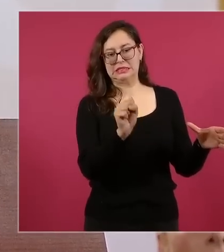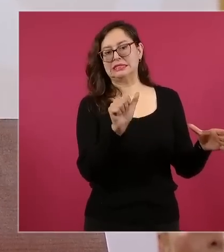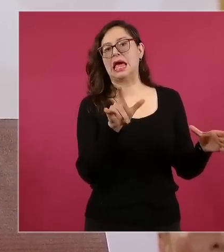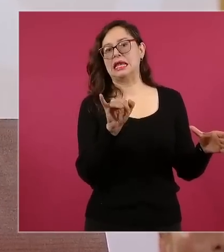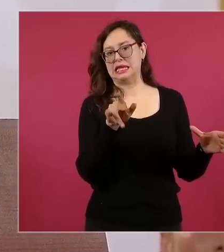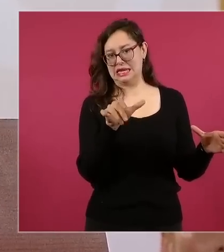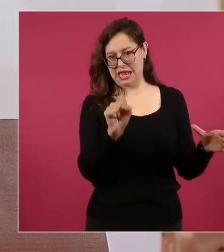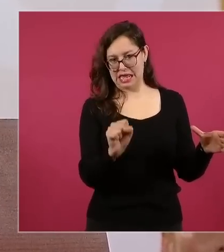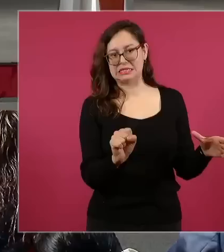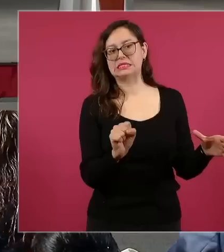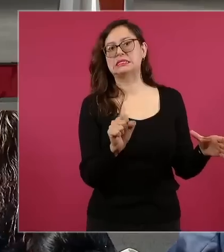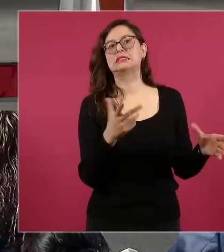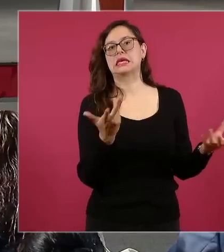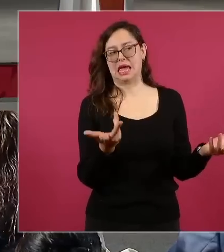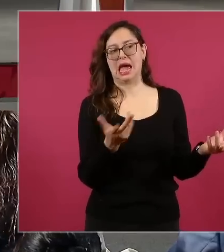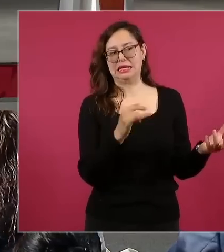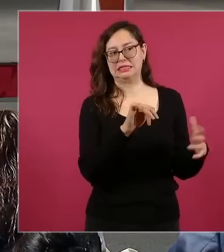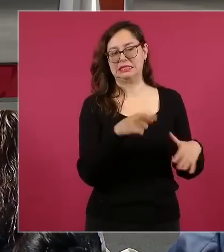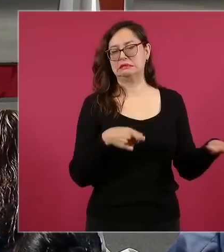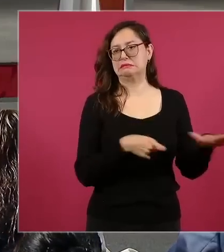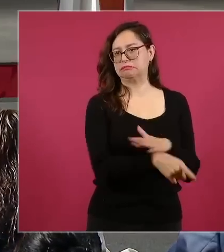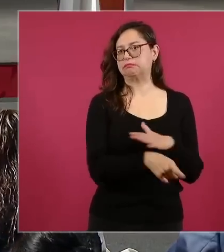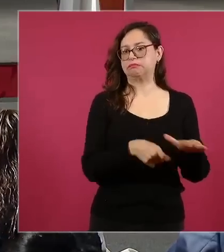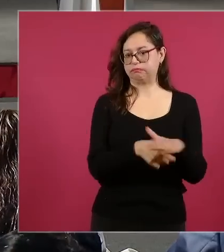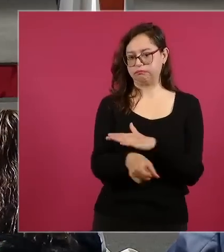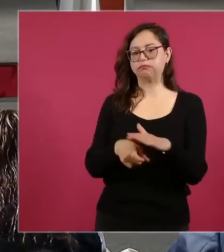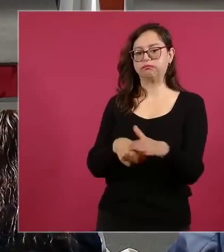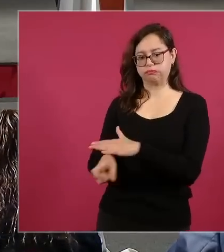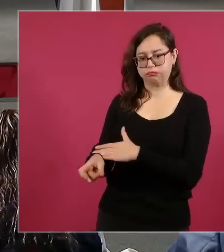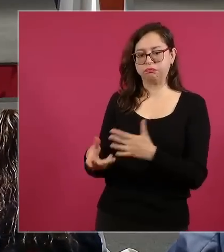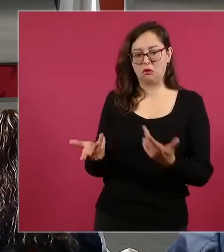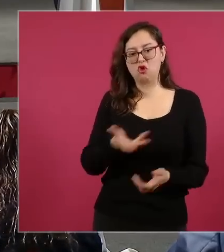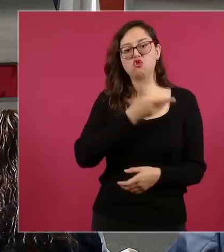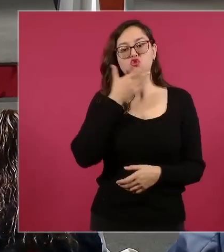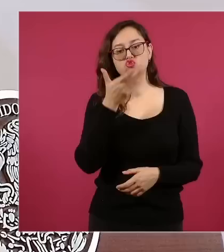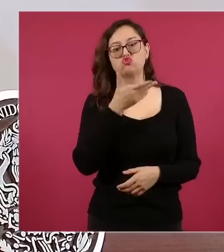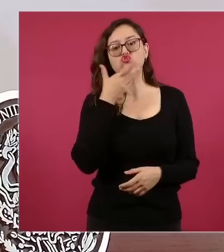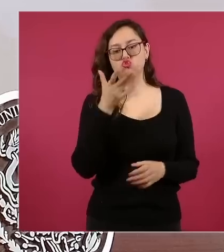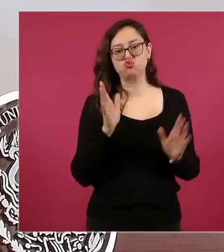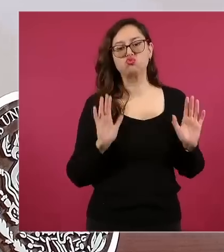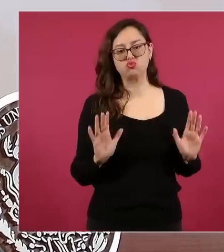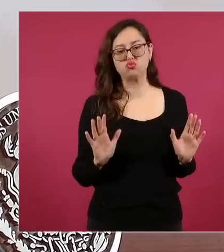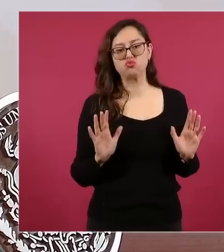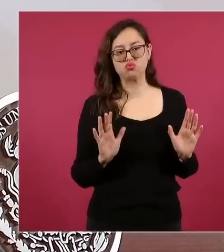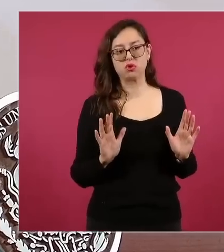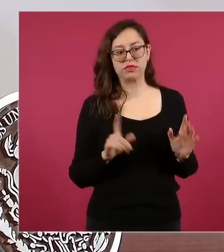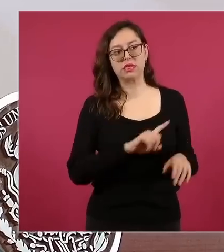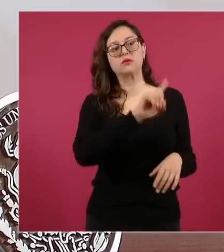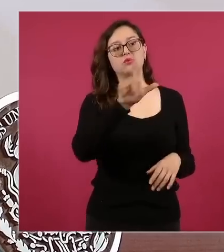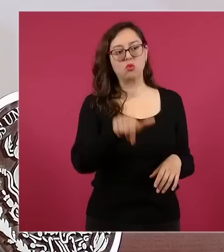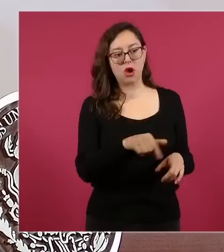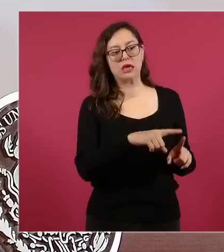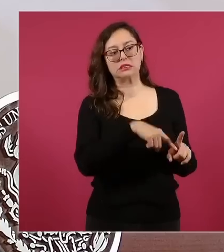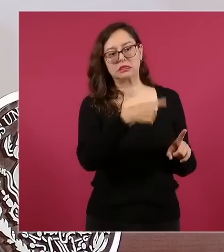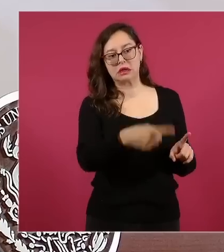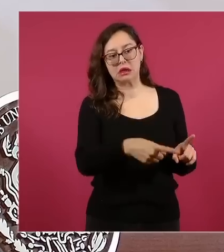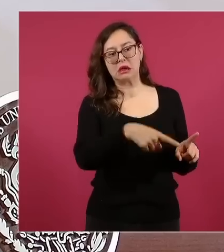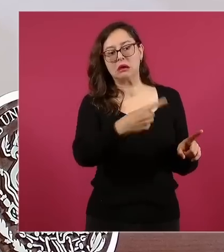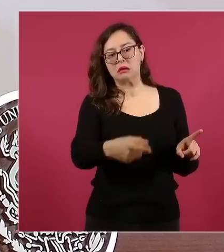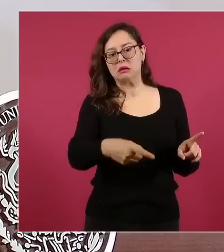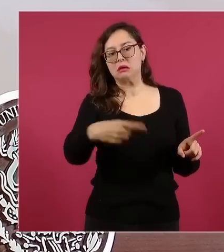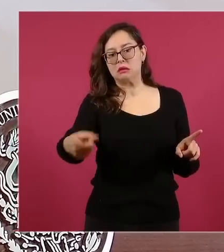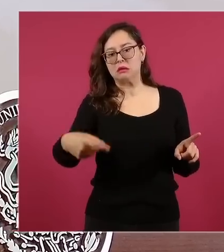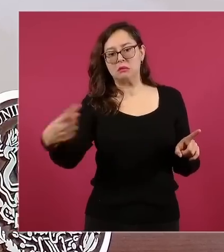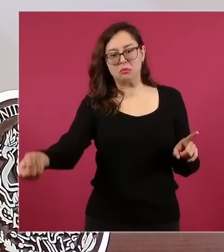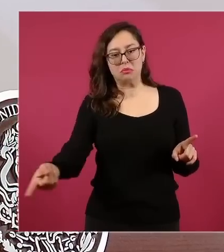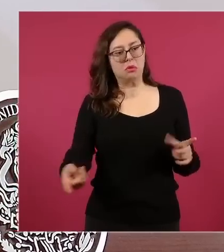Salinas. O sea, eso es lo que se siguió haciendo sin Salinas, que continuó